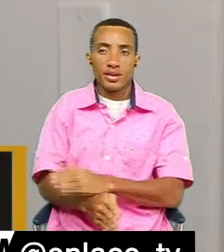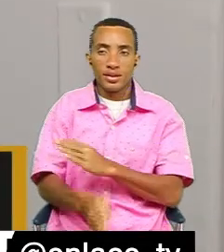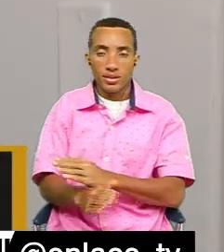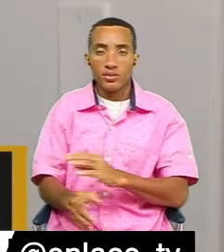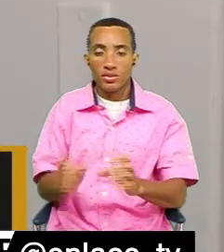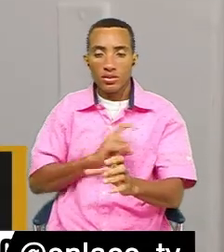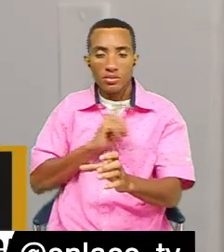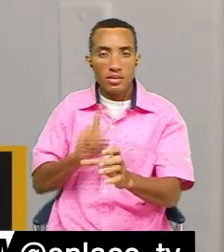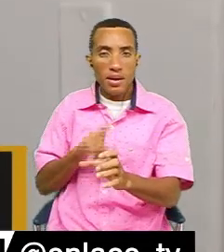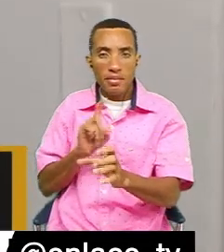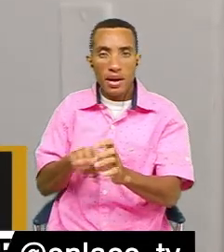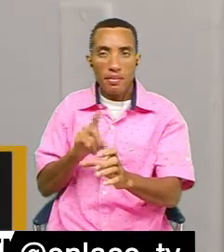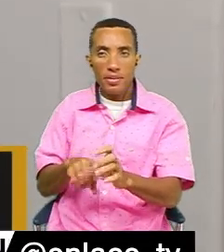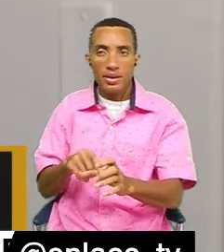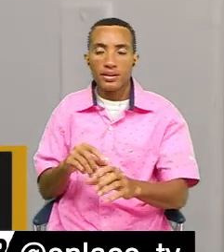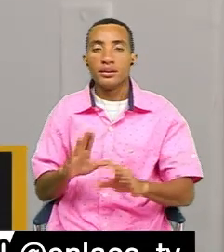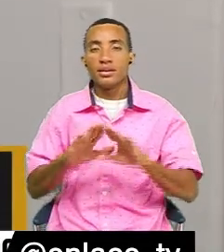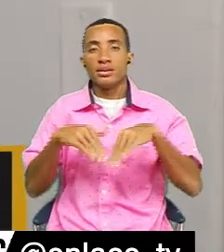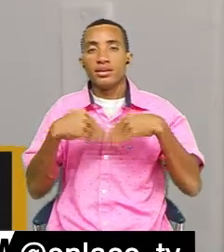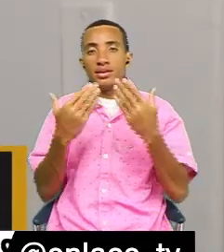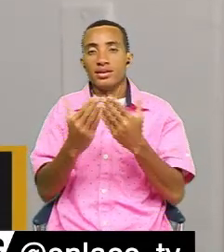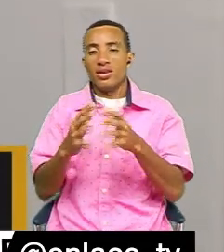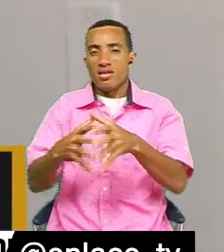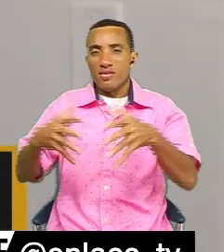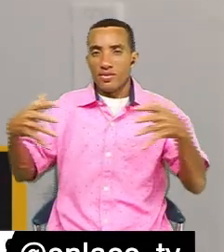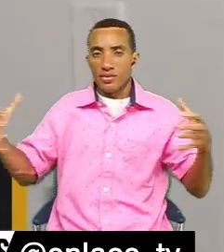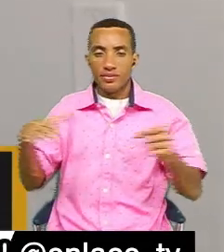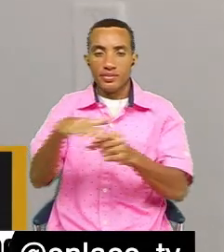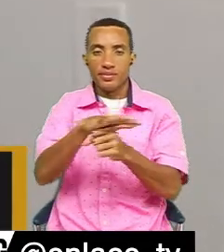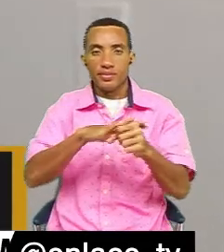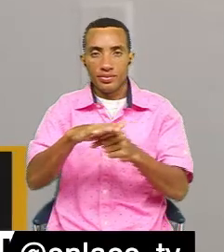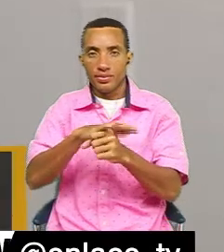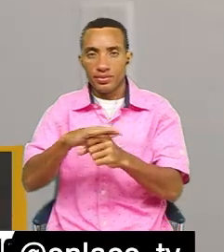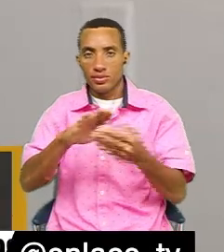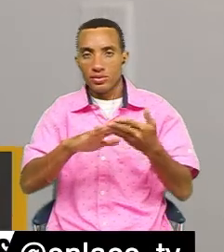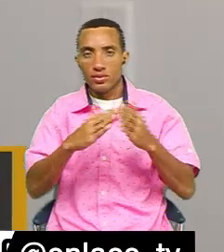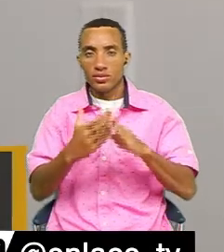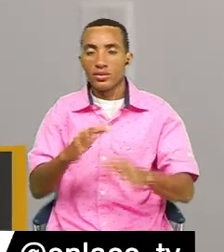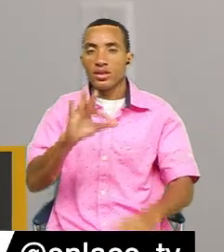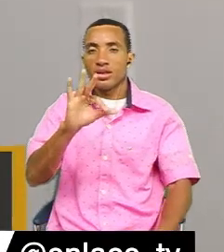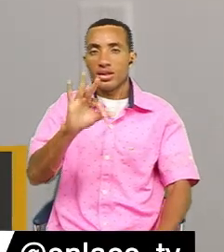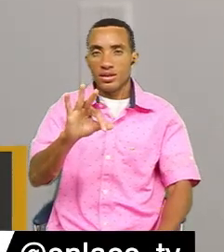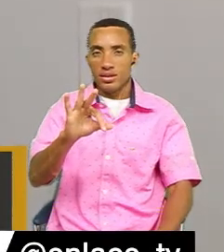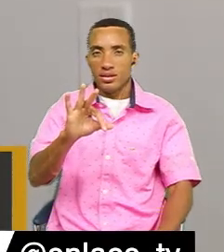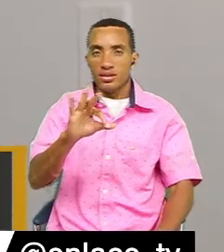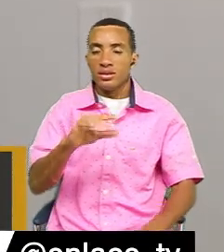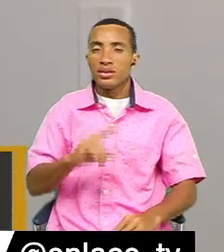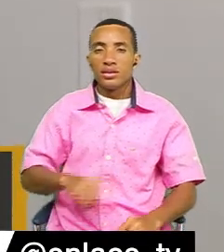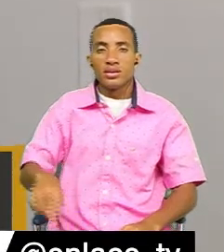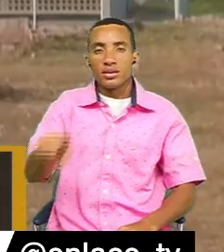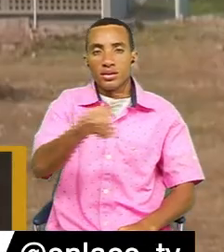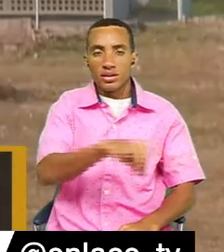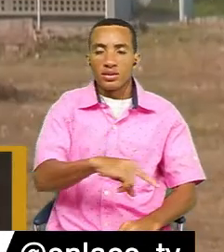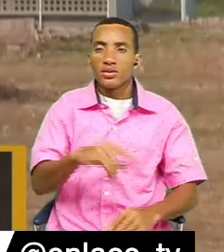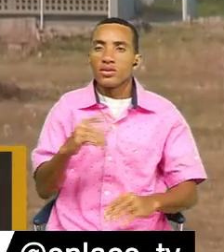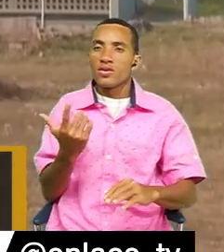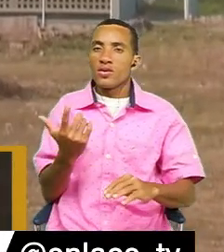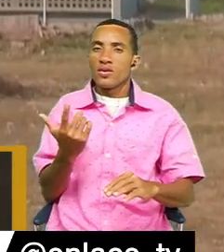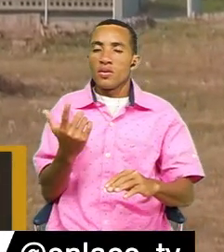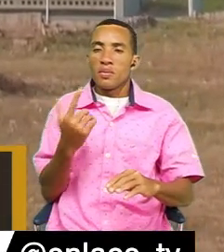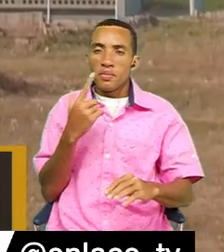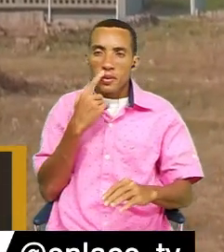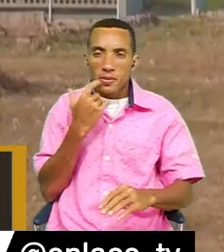en el megacolegio de la Comuna 3 y invitando a toda la gente, a los padres de familia que se apropien de este espacio que